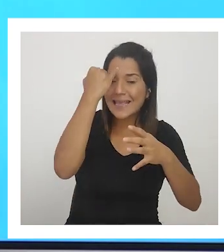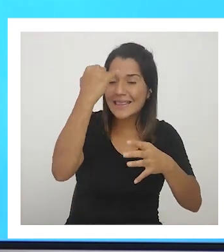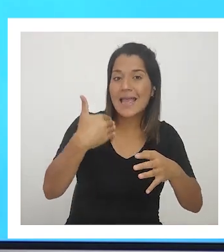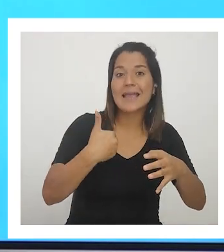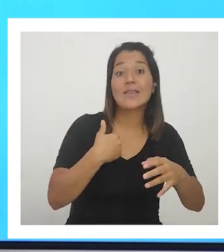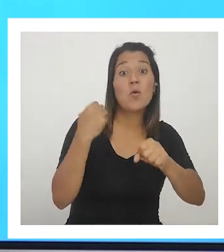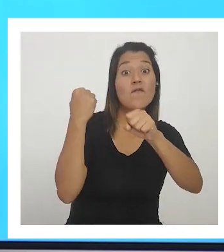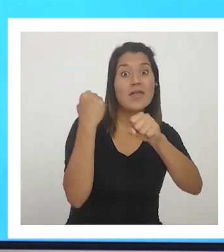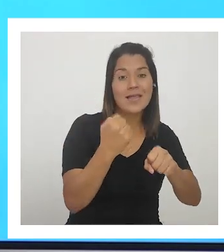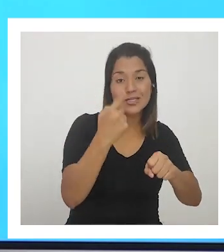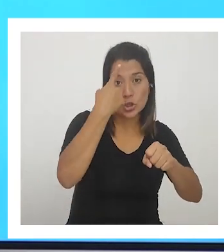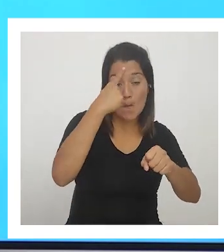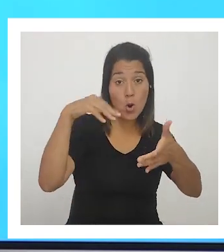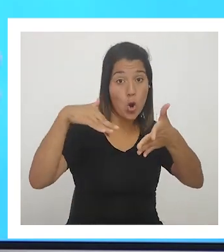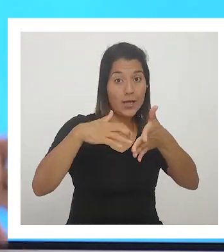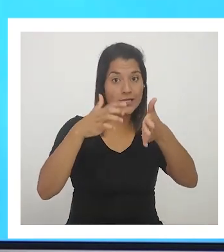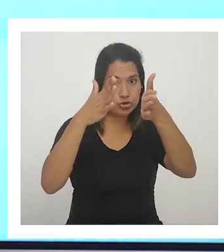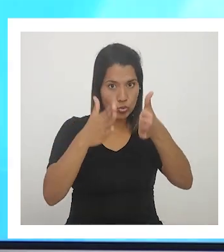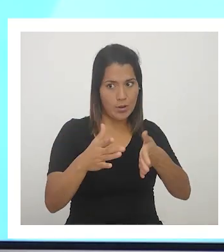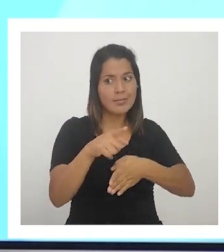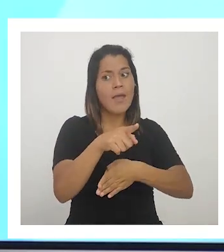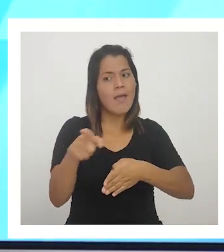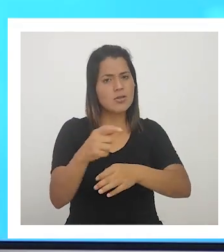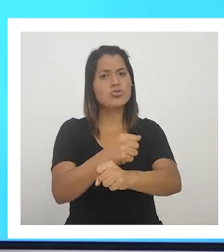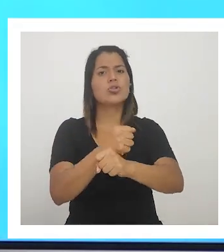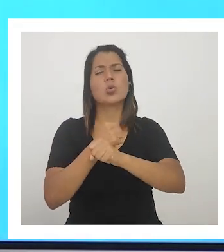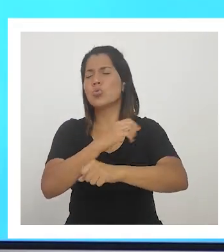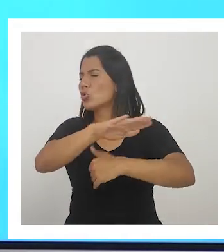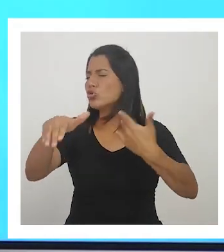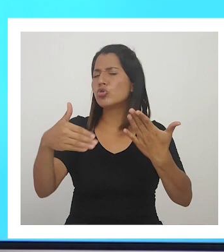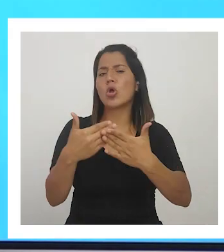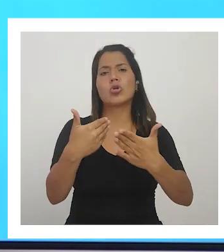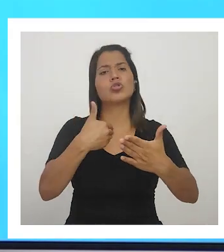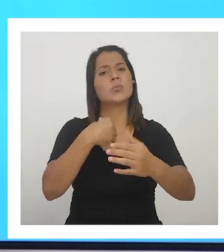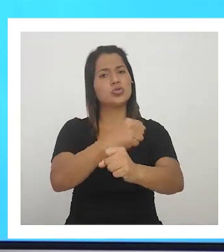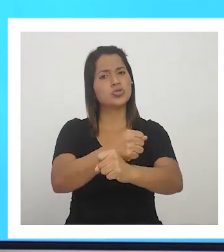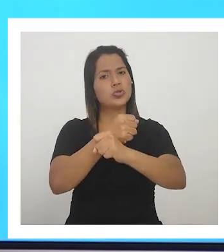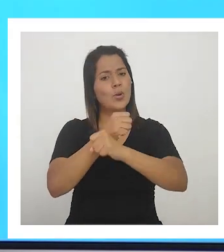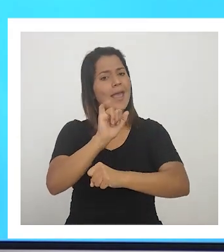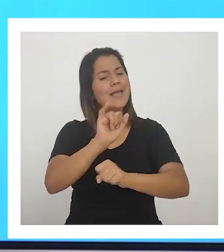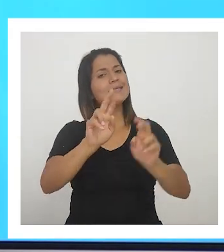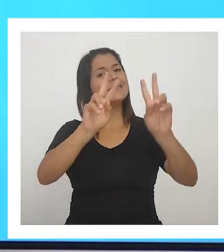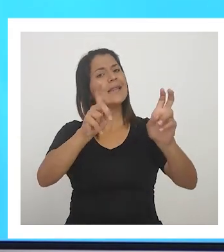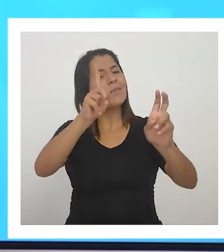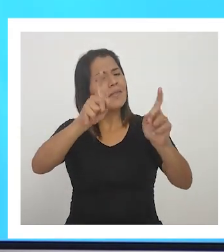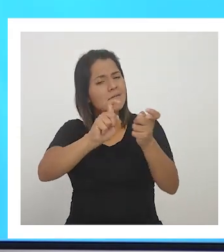estudiantes, que ellos están convencidos y todos estamos convencidos que ese es un tema que hay que ajustar.